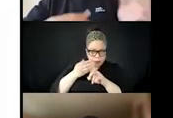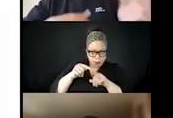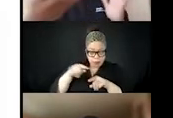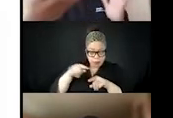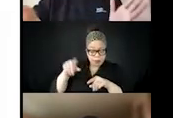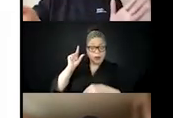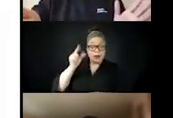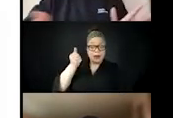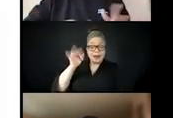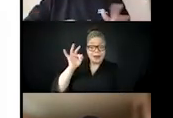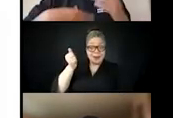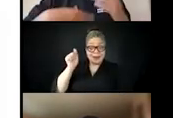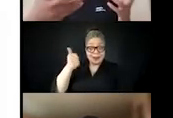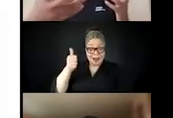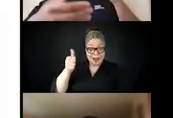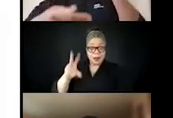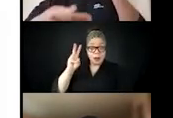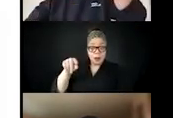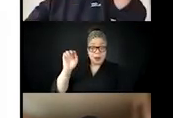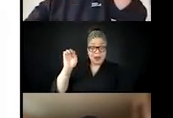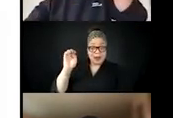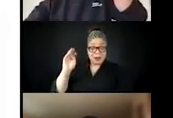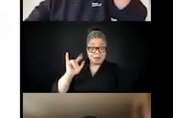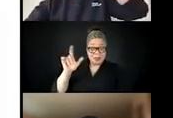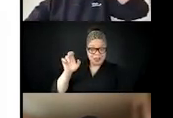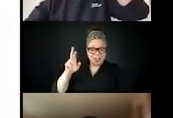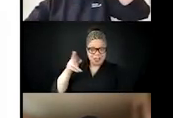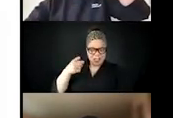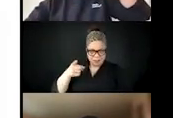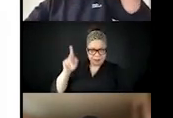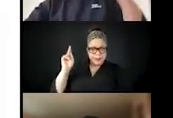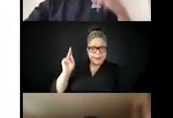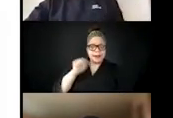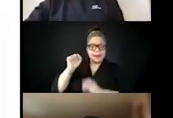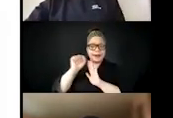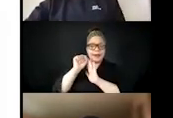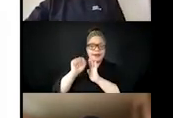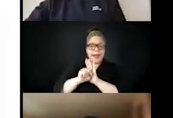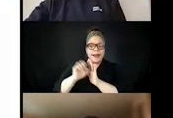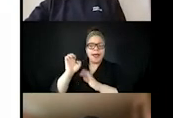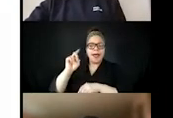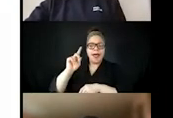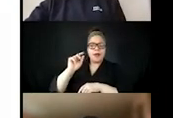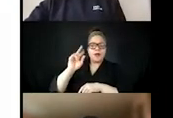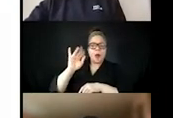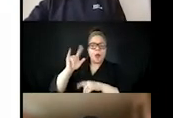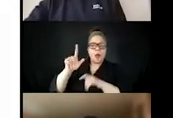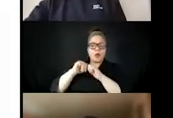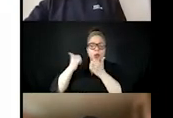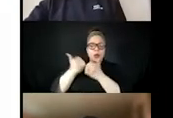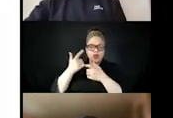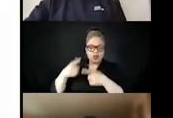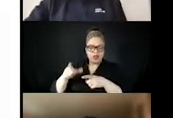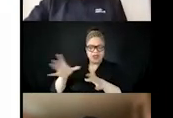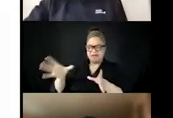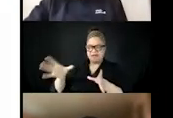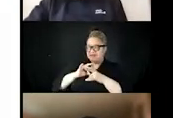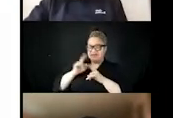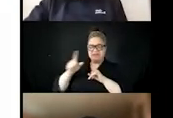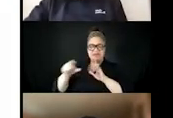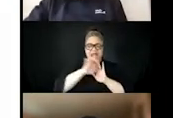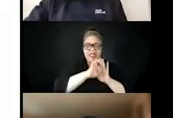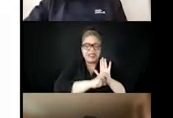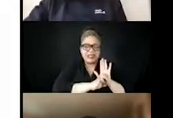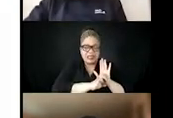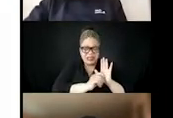en 1910 la asociación editorial adopto estos estándares